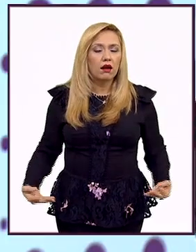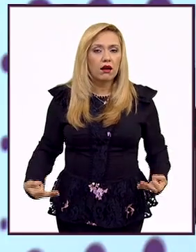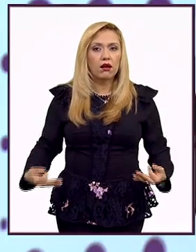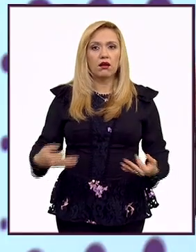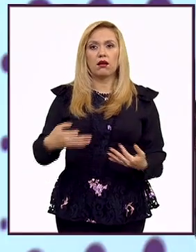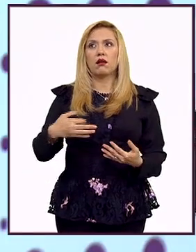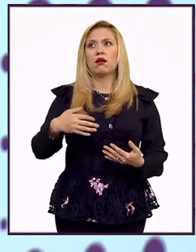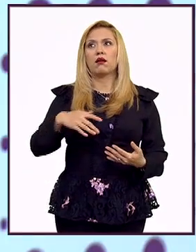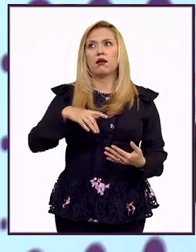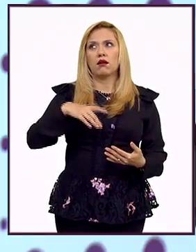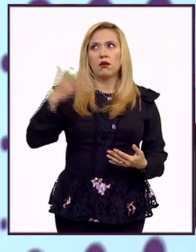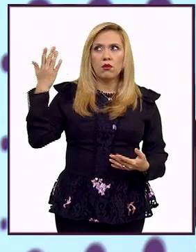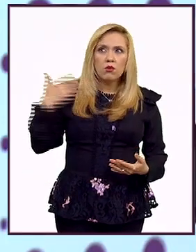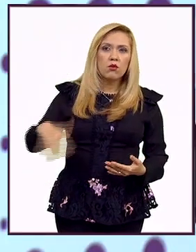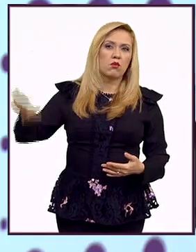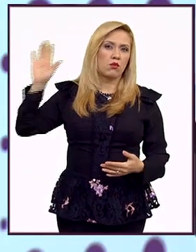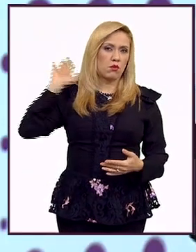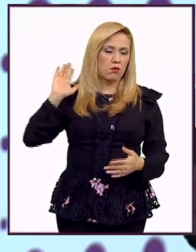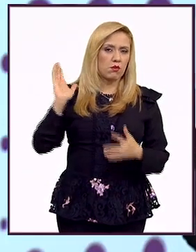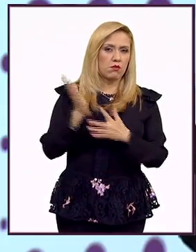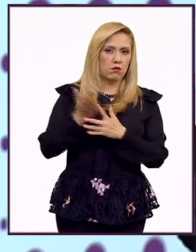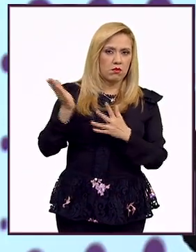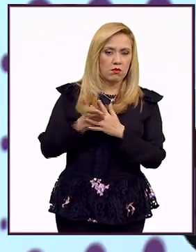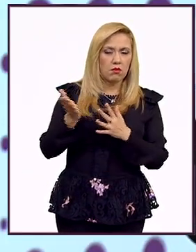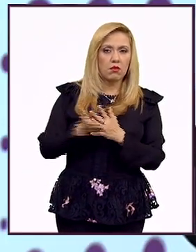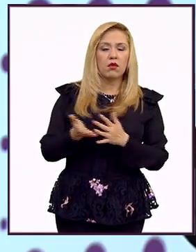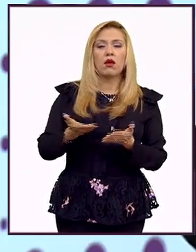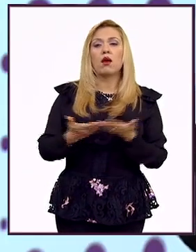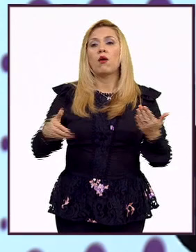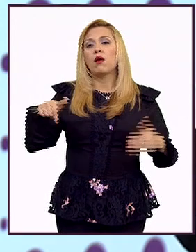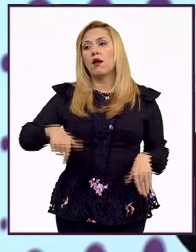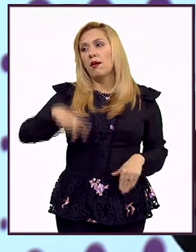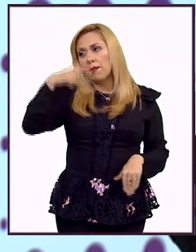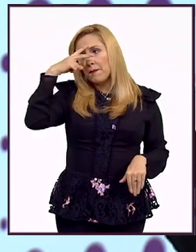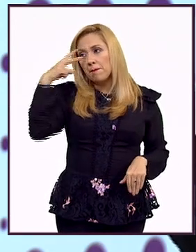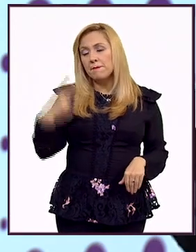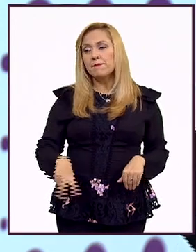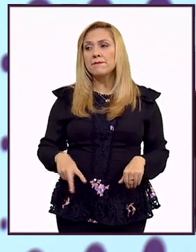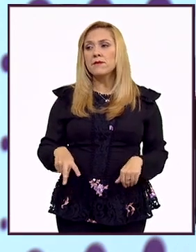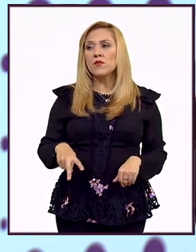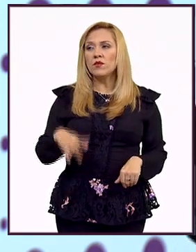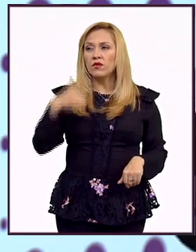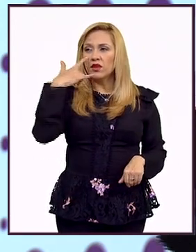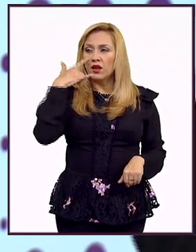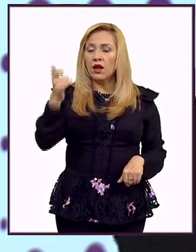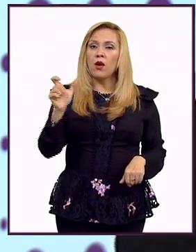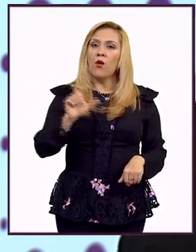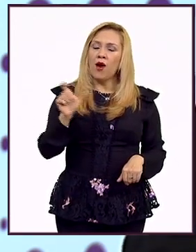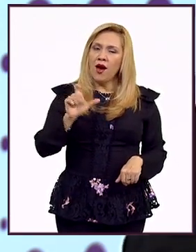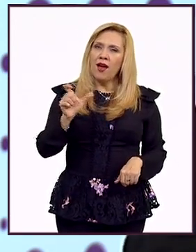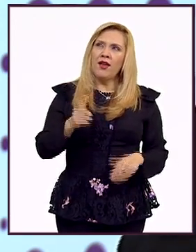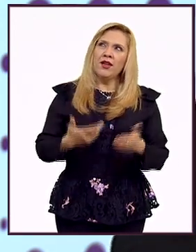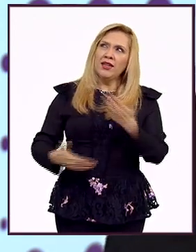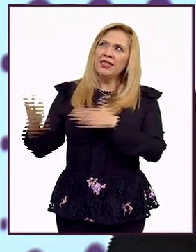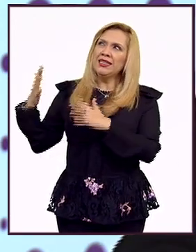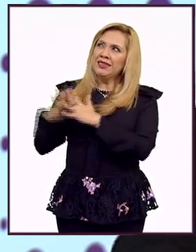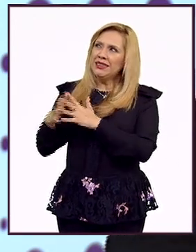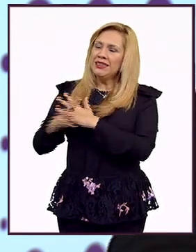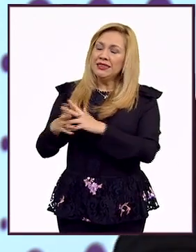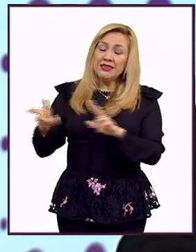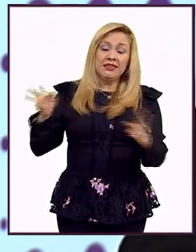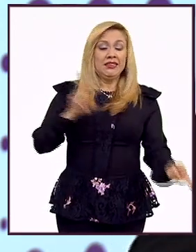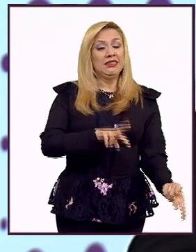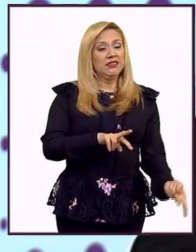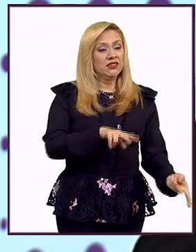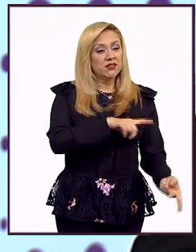aunque eso sucedió y la tierra se repartió, ahora en México, paradójicamente, aun cuando se vivió esa revolución, la mayoría de